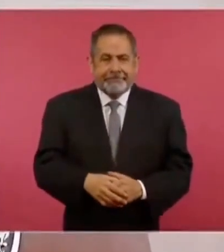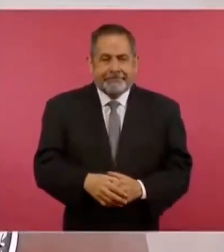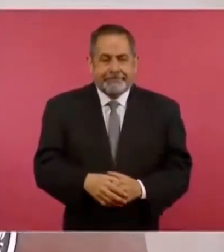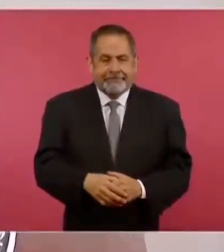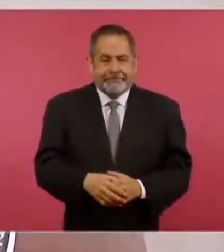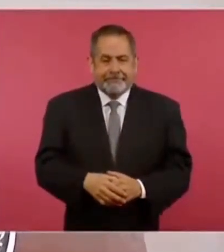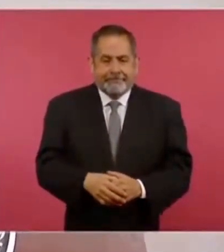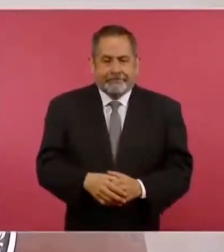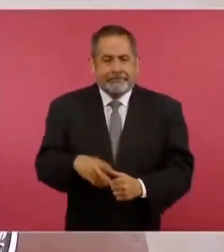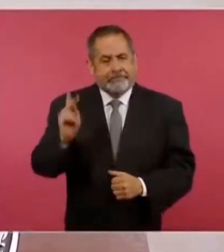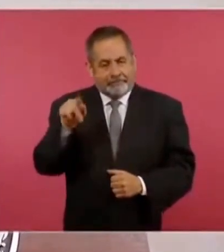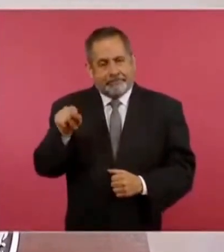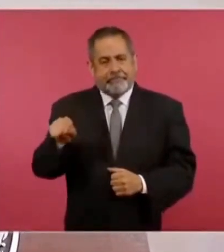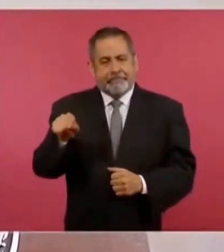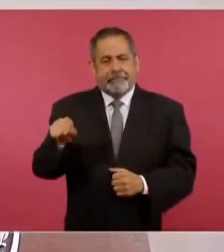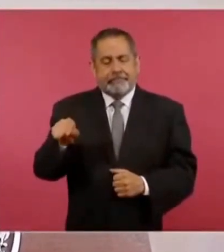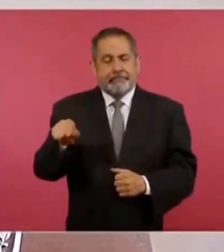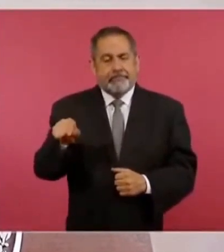Pero